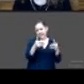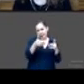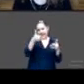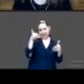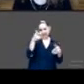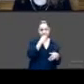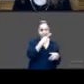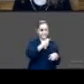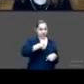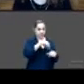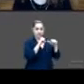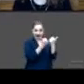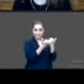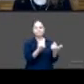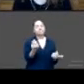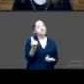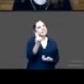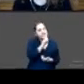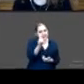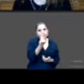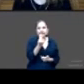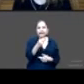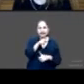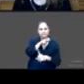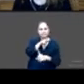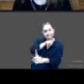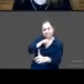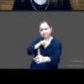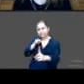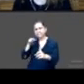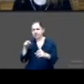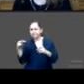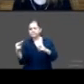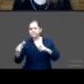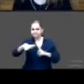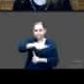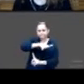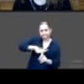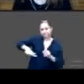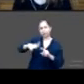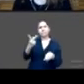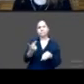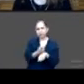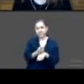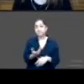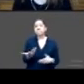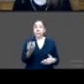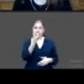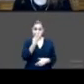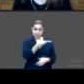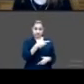necesitamos poder mirar las perspectivas con las que trabajamos. Y por ello, los derechos sexuales y reproductivos nos dan todo este